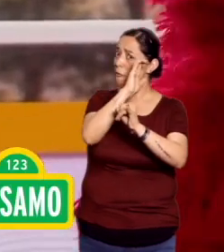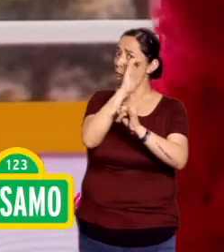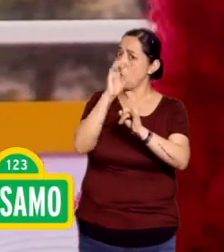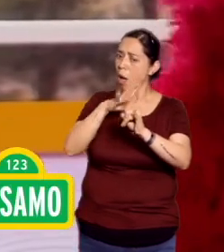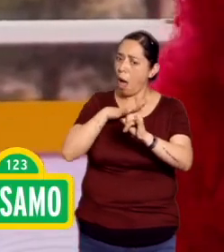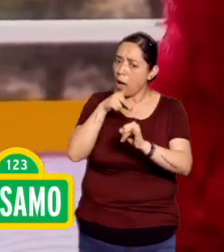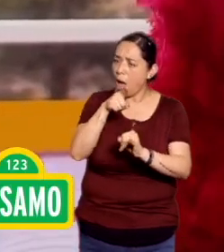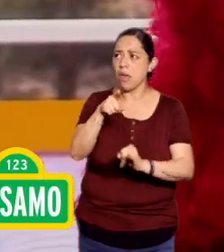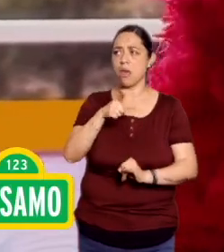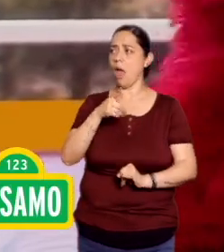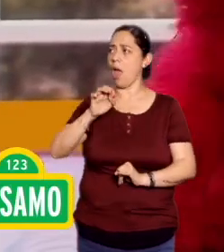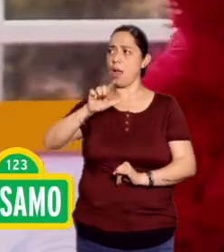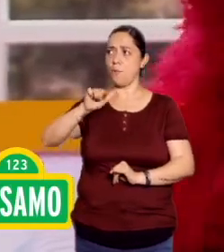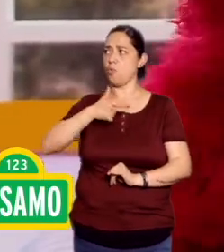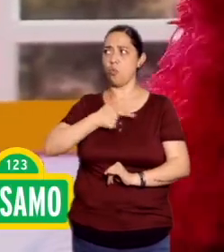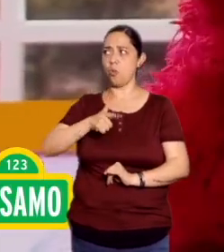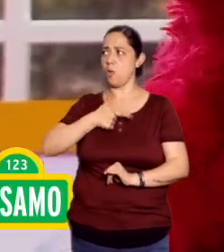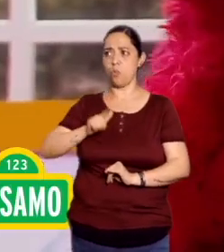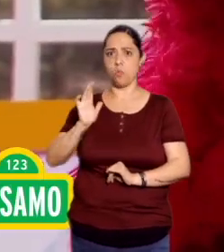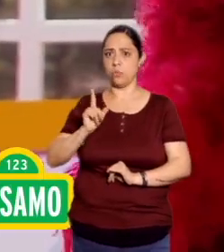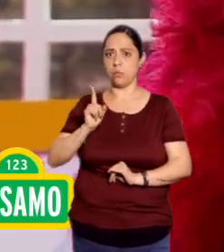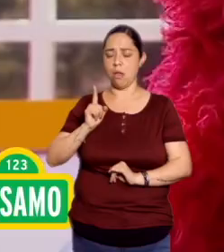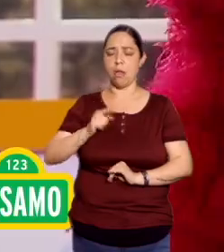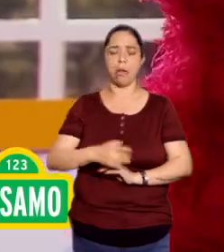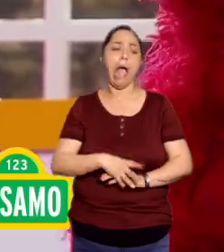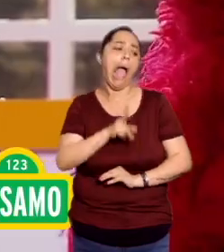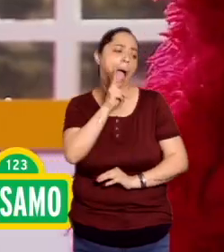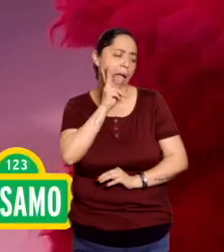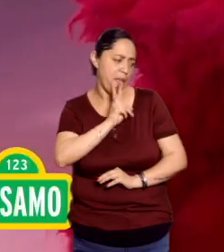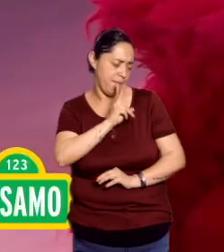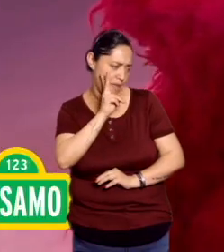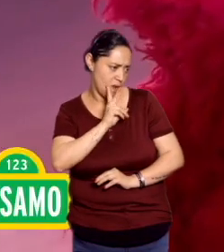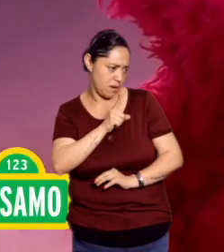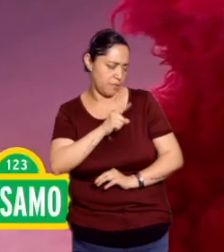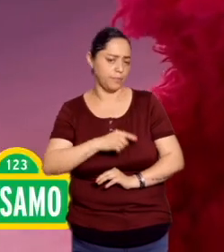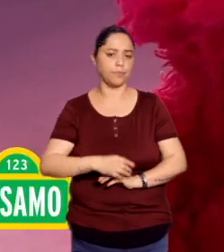Que a Elmo no le gusta. Vamos a ver.